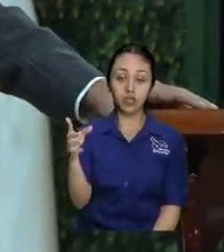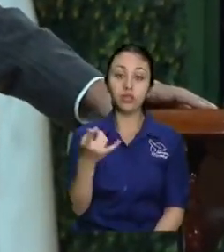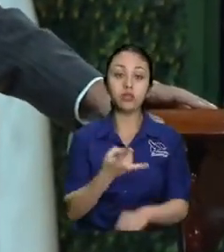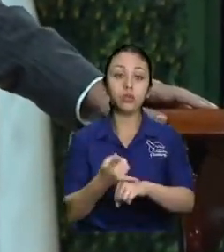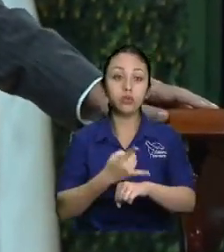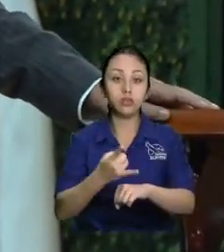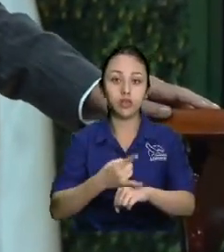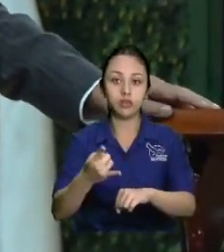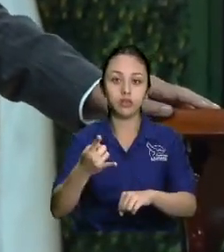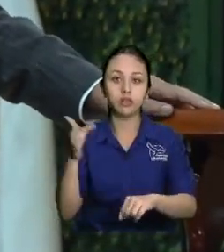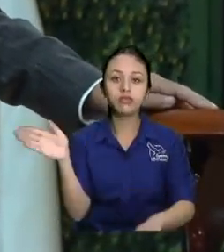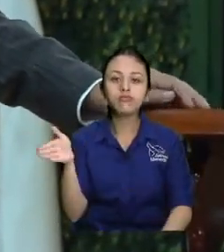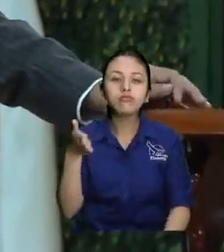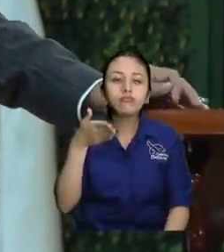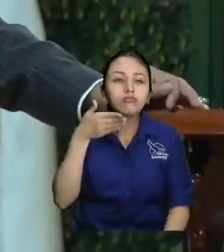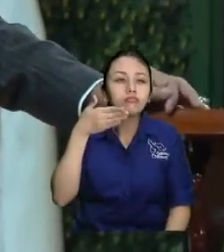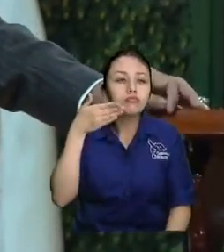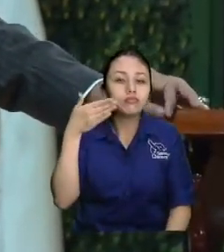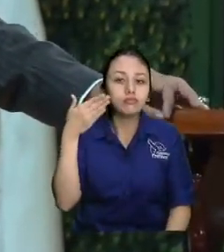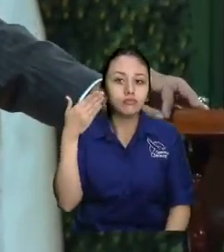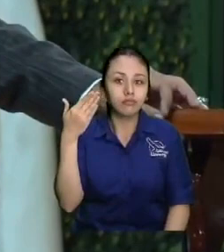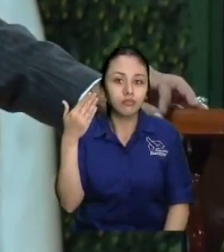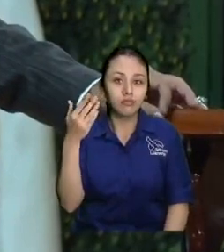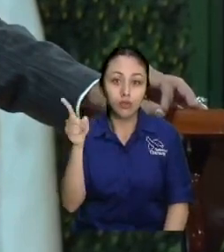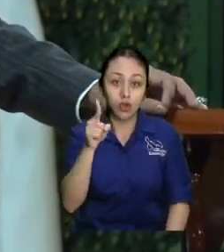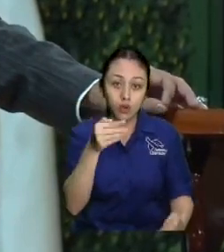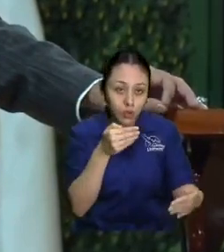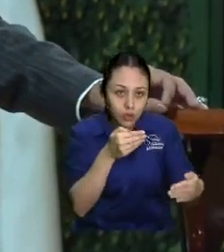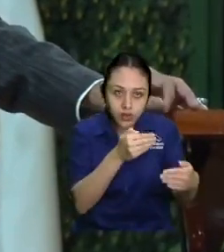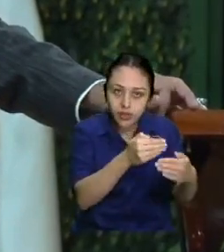Y lo detectan, no solo de cerca.